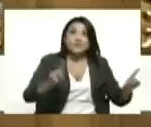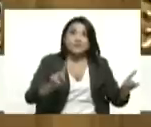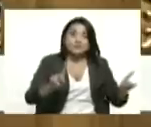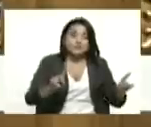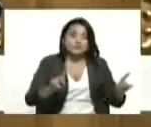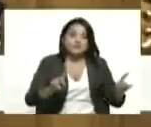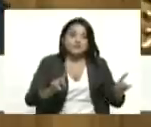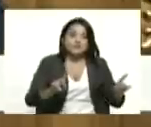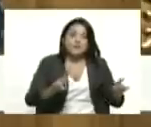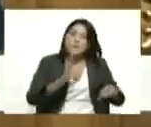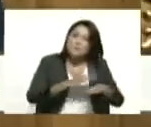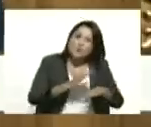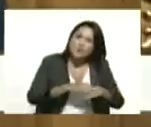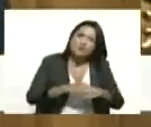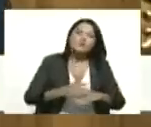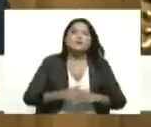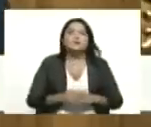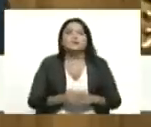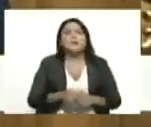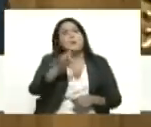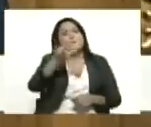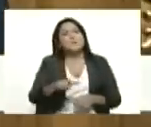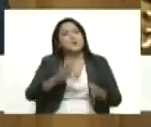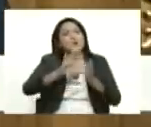Porque... ¿por qué alguien roba?